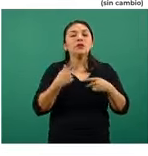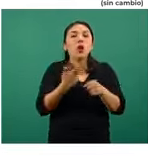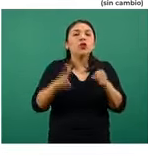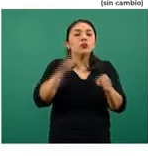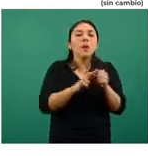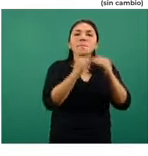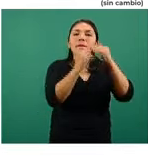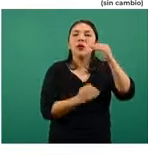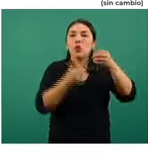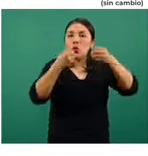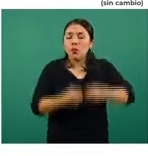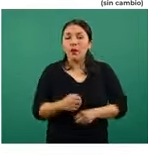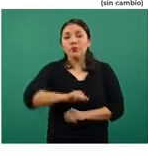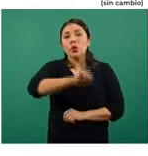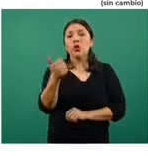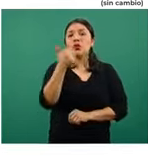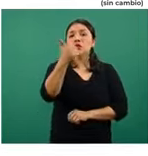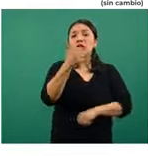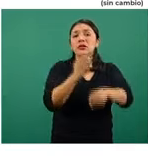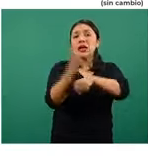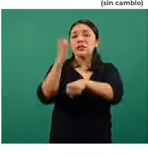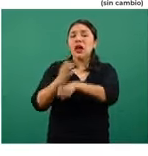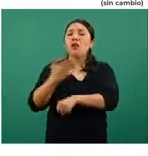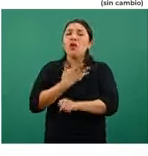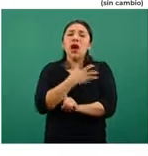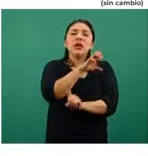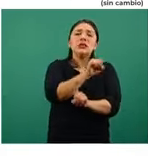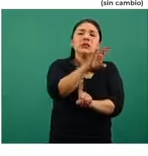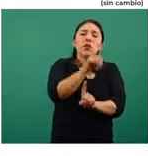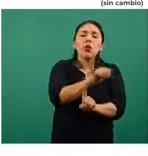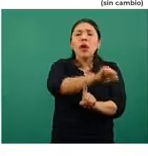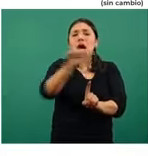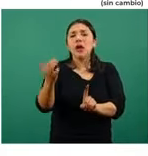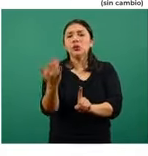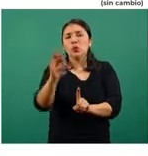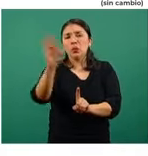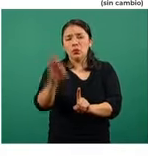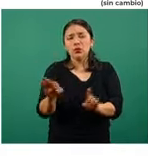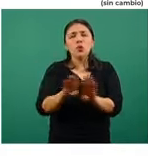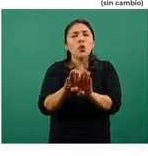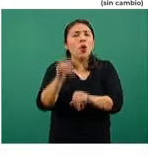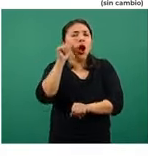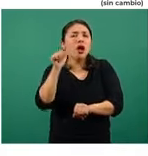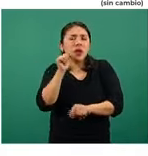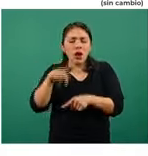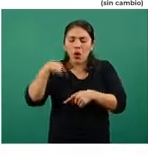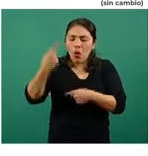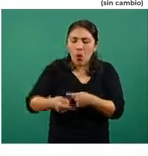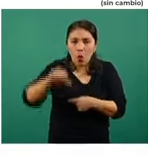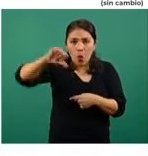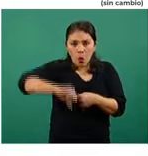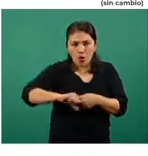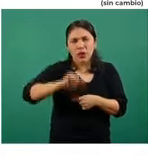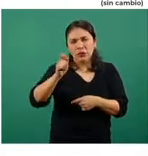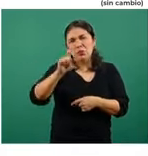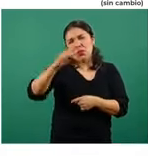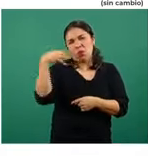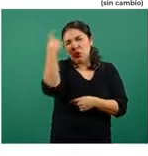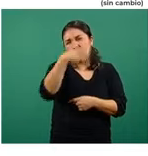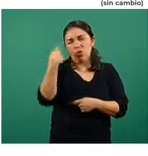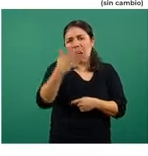ocupación. 6 entidades están entre el 69 y el 50, para efectos del día de ayer hacia hoy o en las últimas 24 horas no